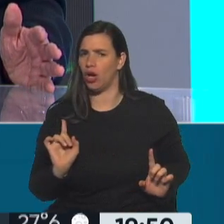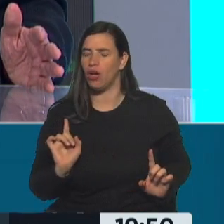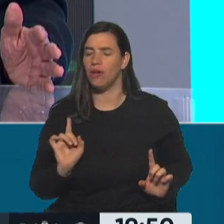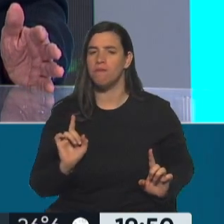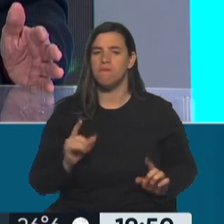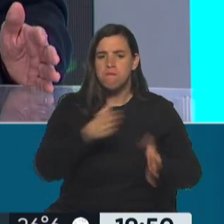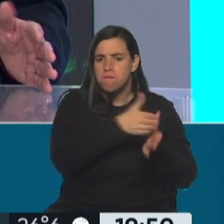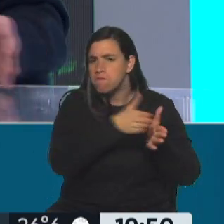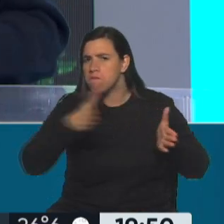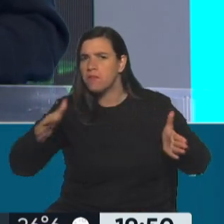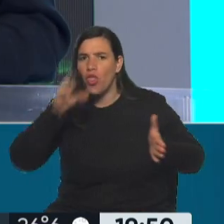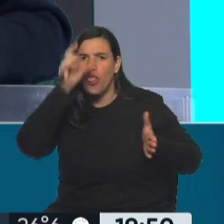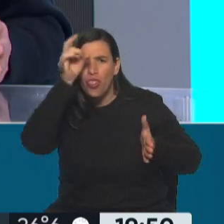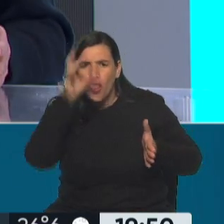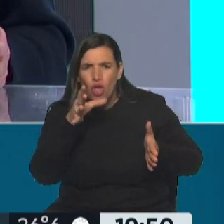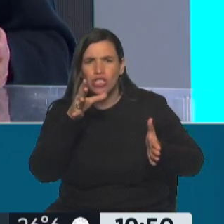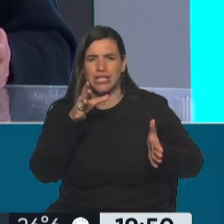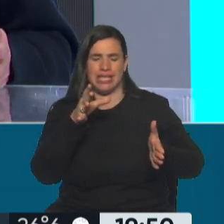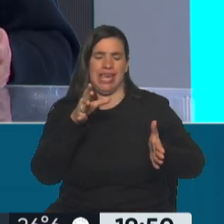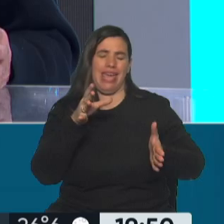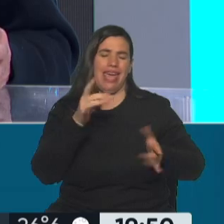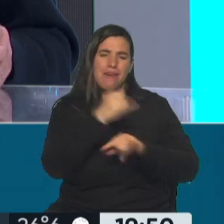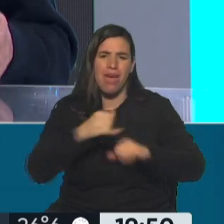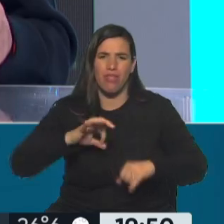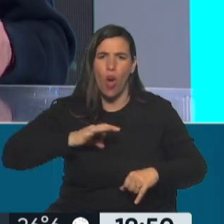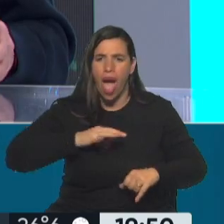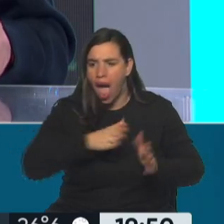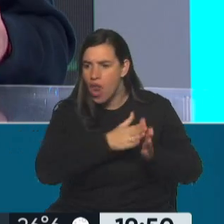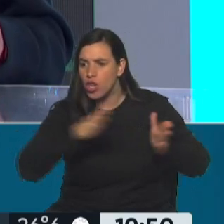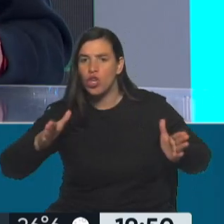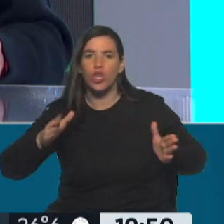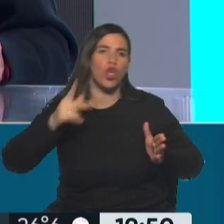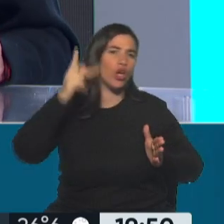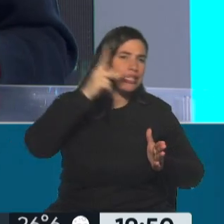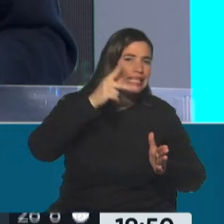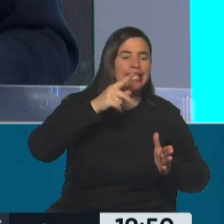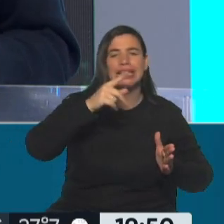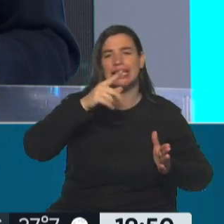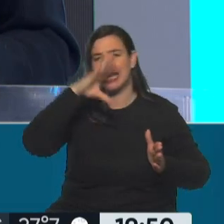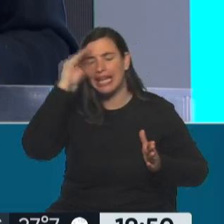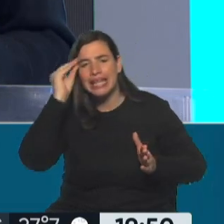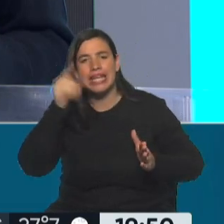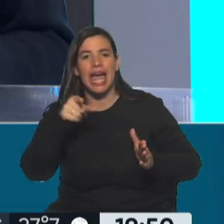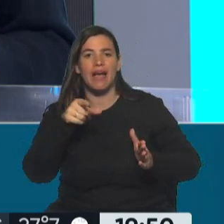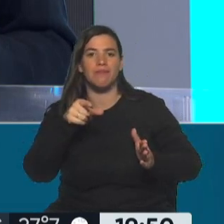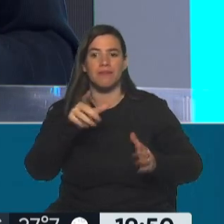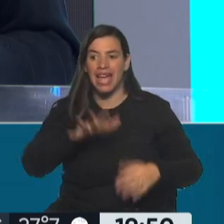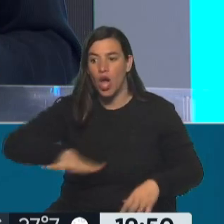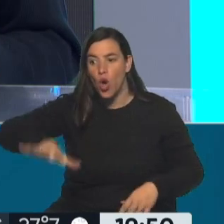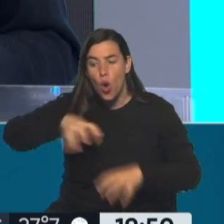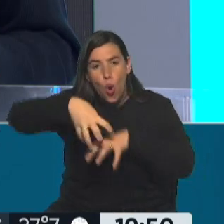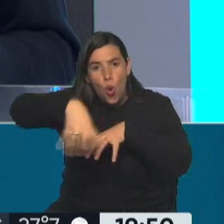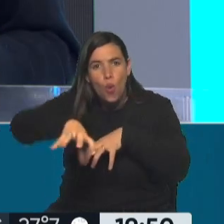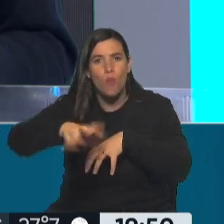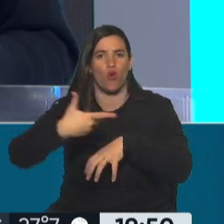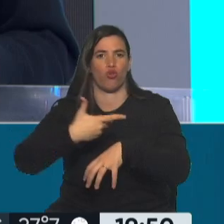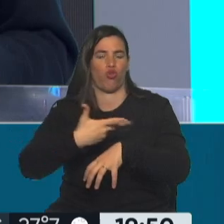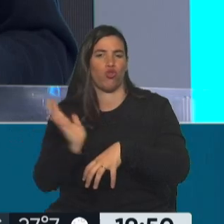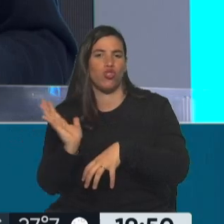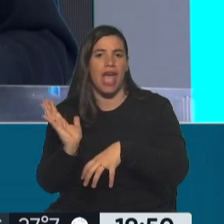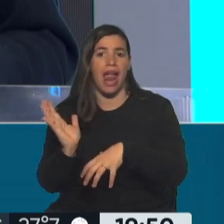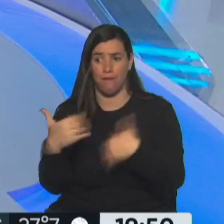poco tiempo en la Argentina. Y claro, ellos hablan, estás en contra de, si querés estar a favor de la educación, tenés que estar